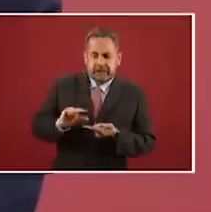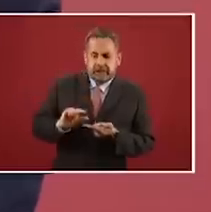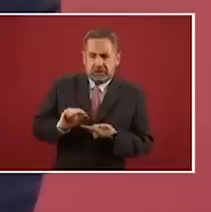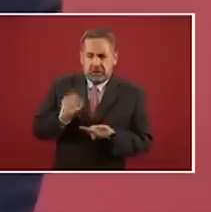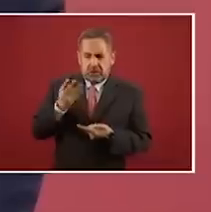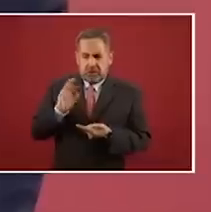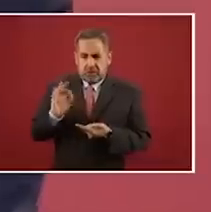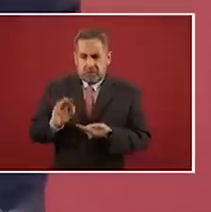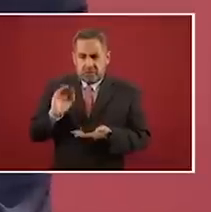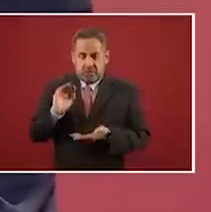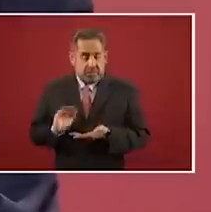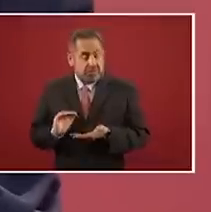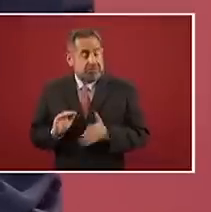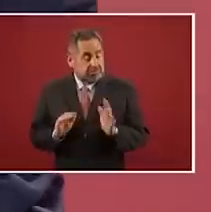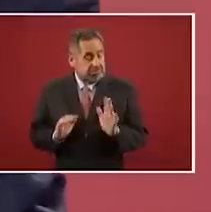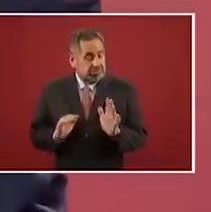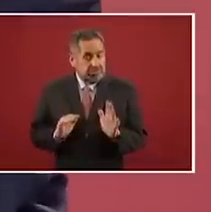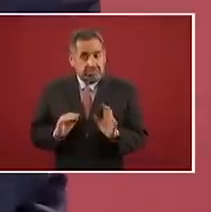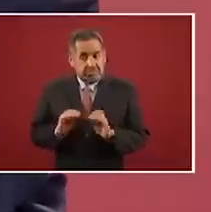Algo realmente